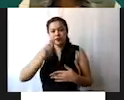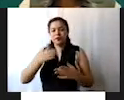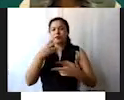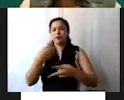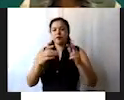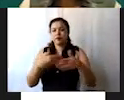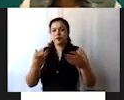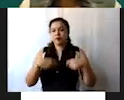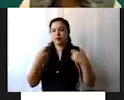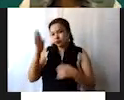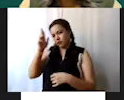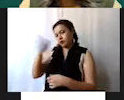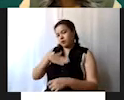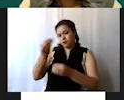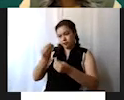Hola, muchas gracias.